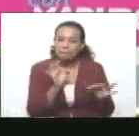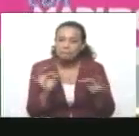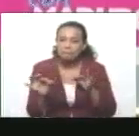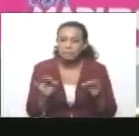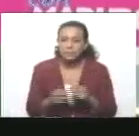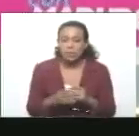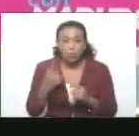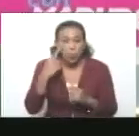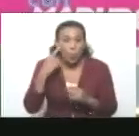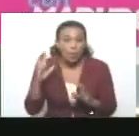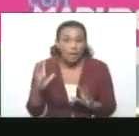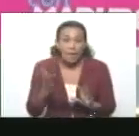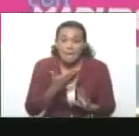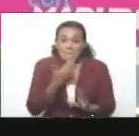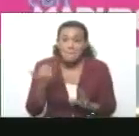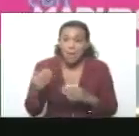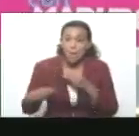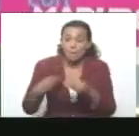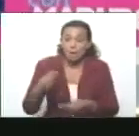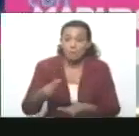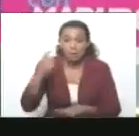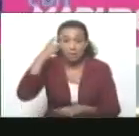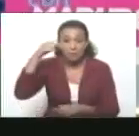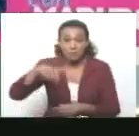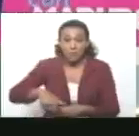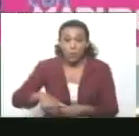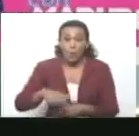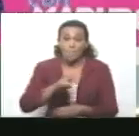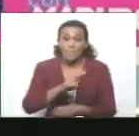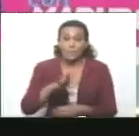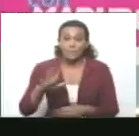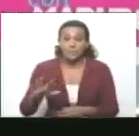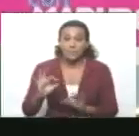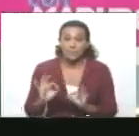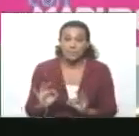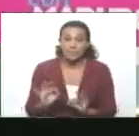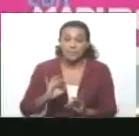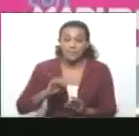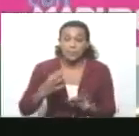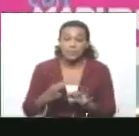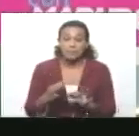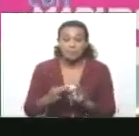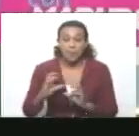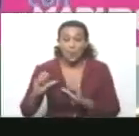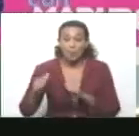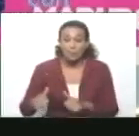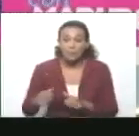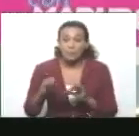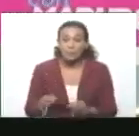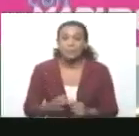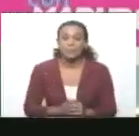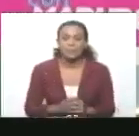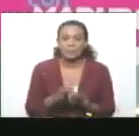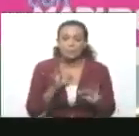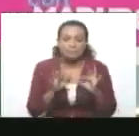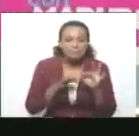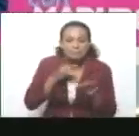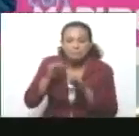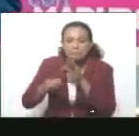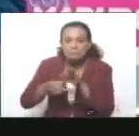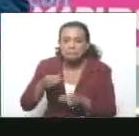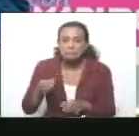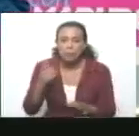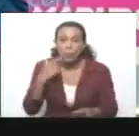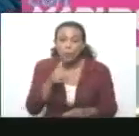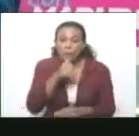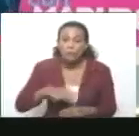es el programa que mejor hemos preparado de todos los que hemos hecho. Preparado a detalle para mantenerlos